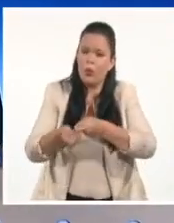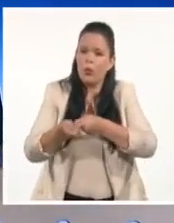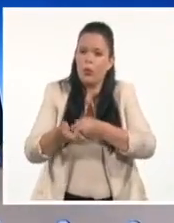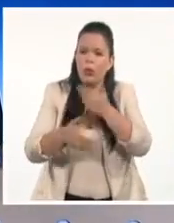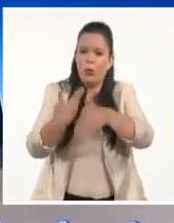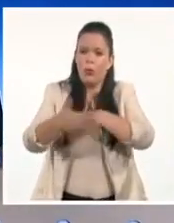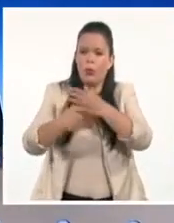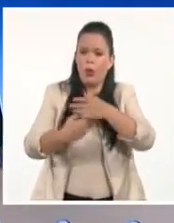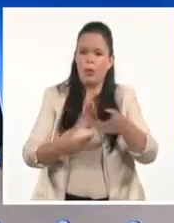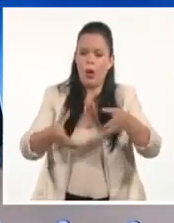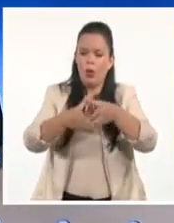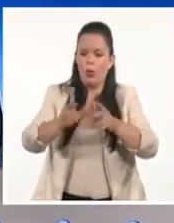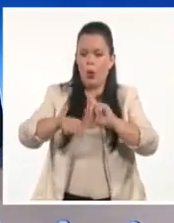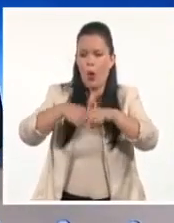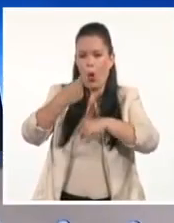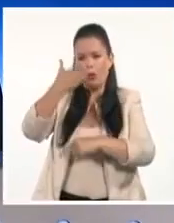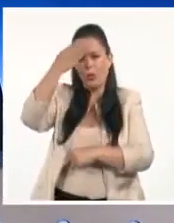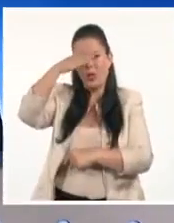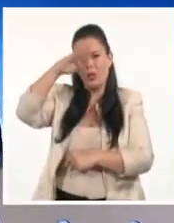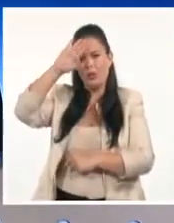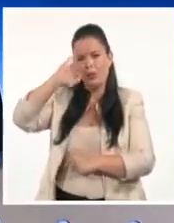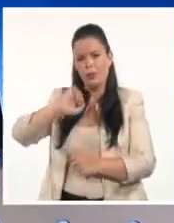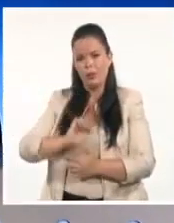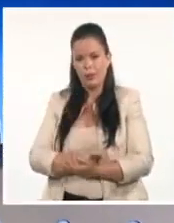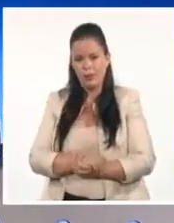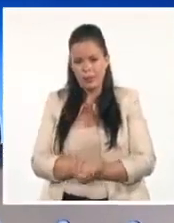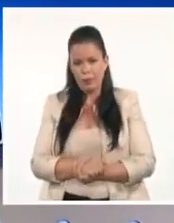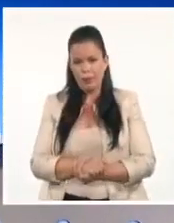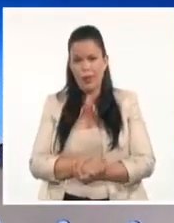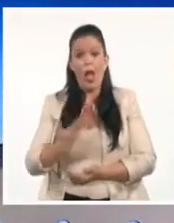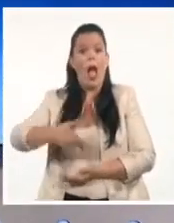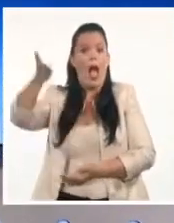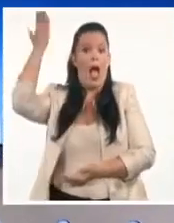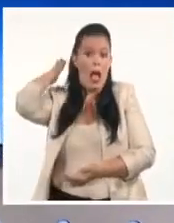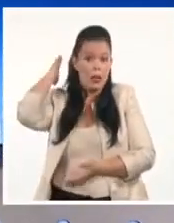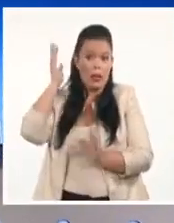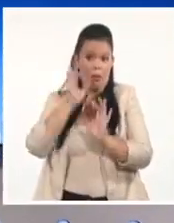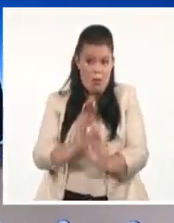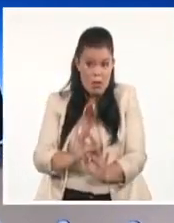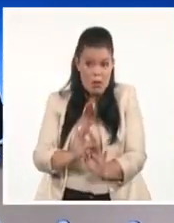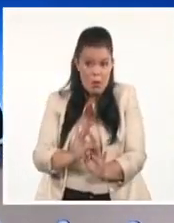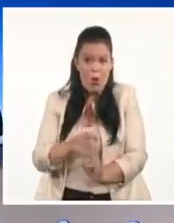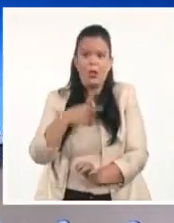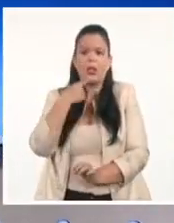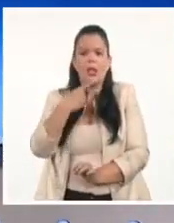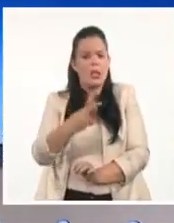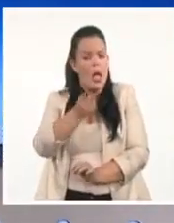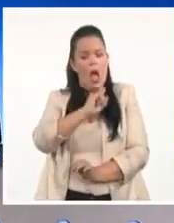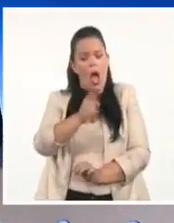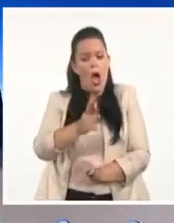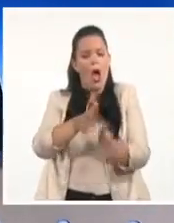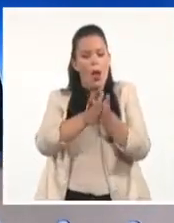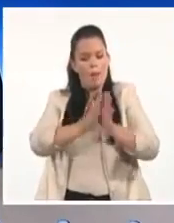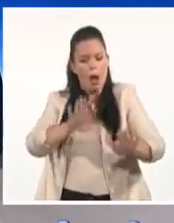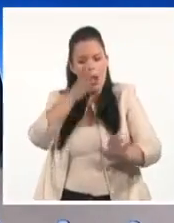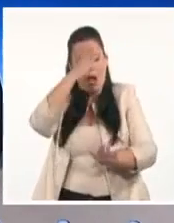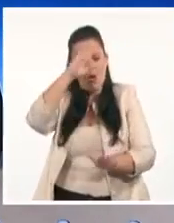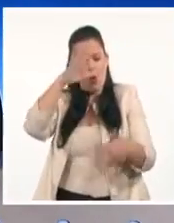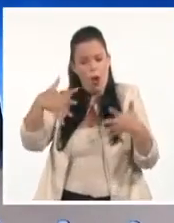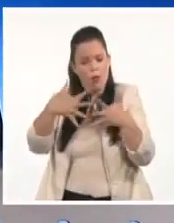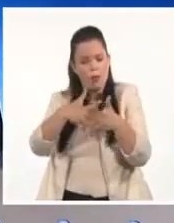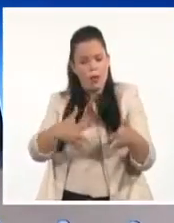odio que financió Trump y que él tanto criticó en su momento, a la espera tranquilamente de que la revolución